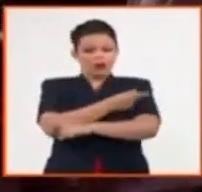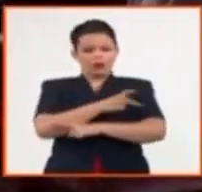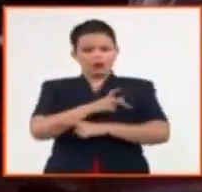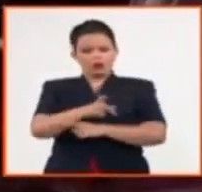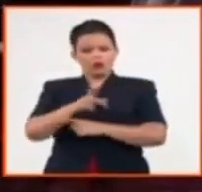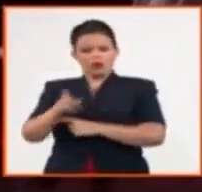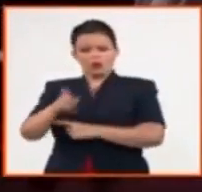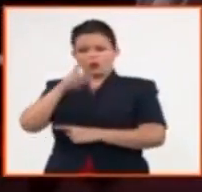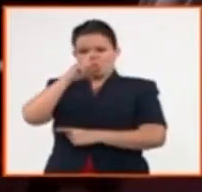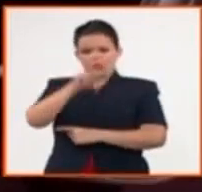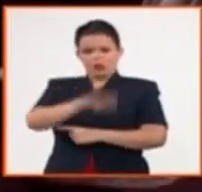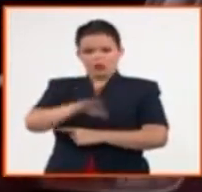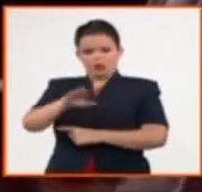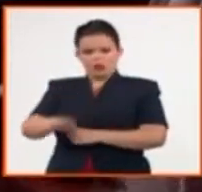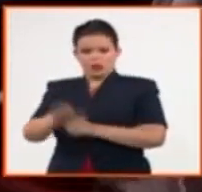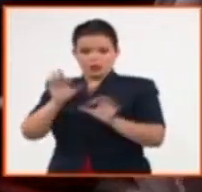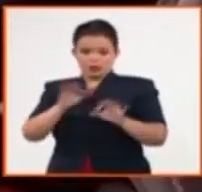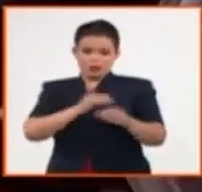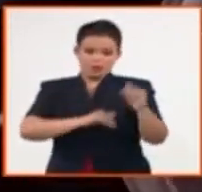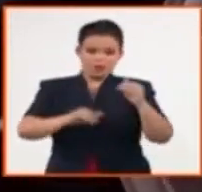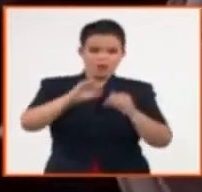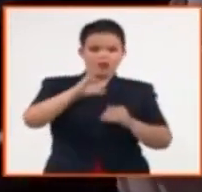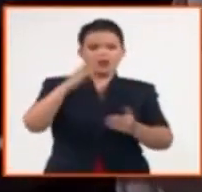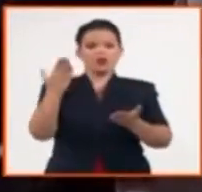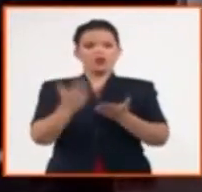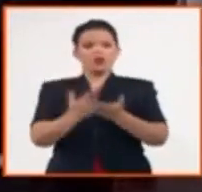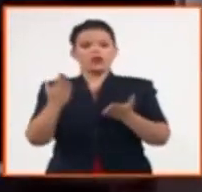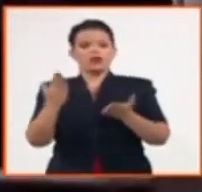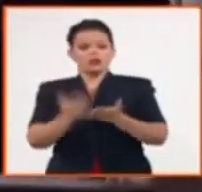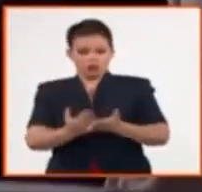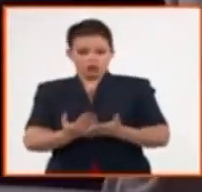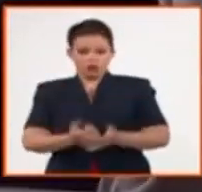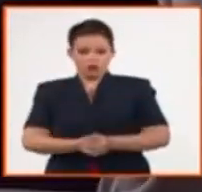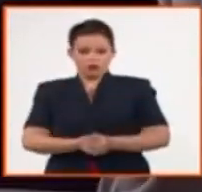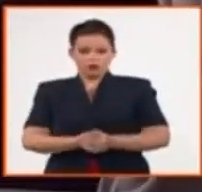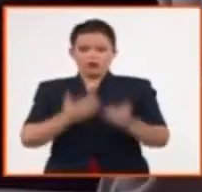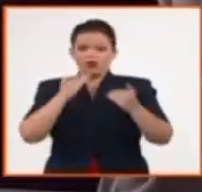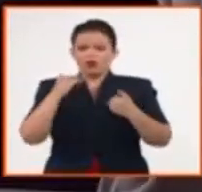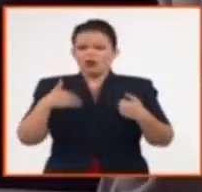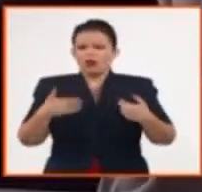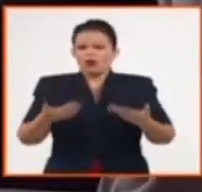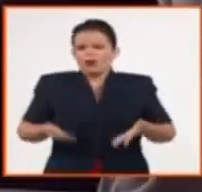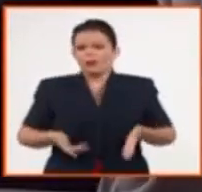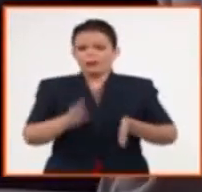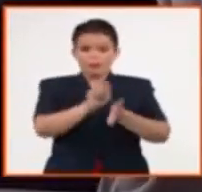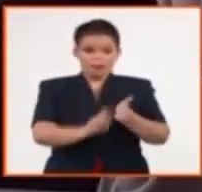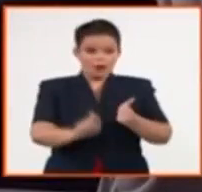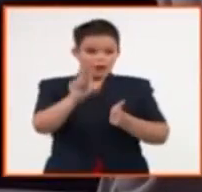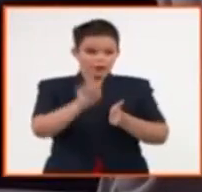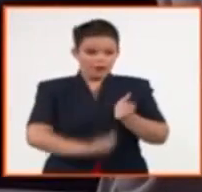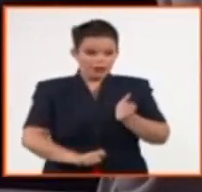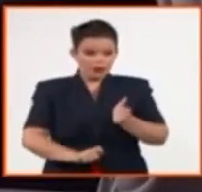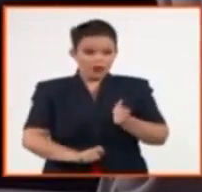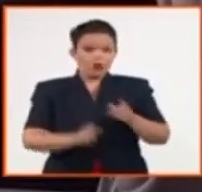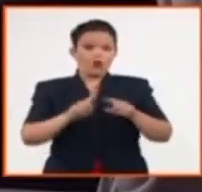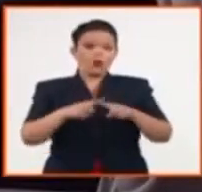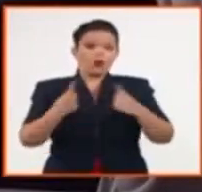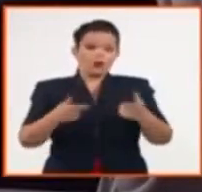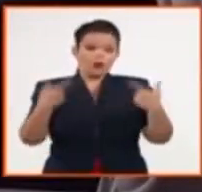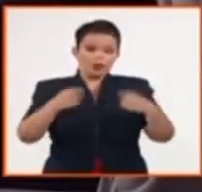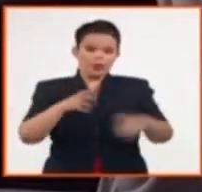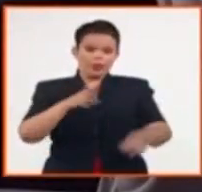de Educación? ¿Cómo ha sido la concertación para que esa campaña de vacunación vaya acompañada del curso escolar que se ha